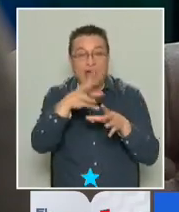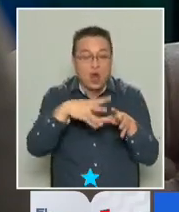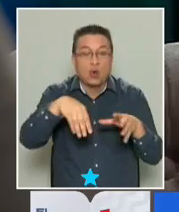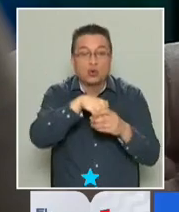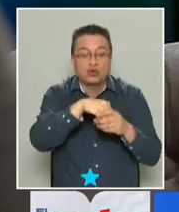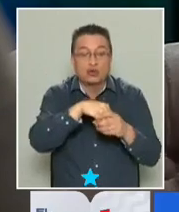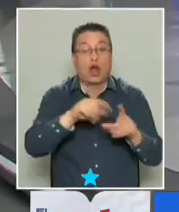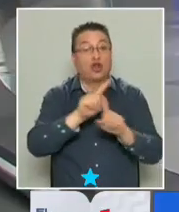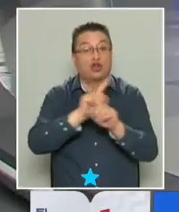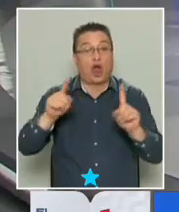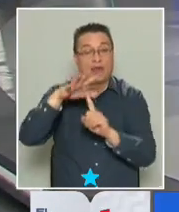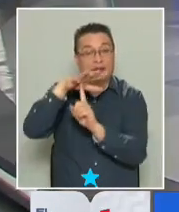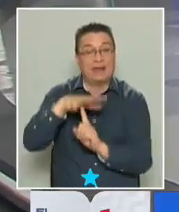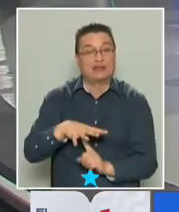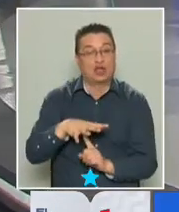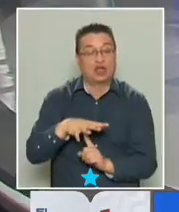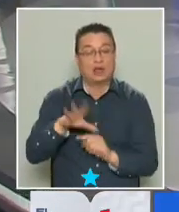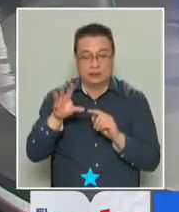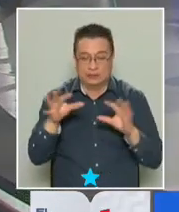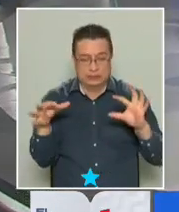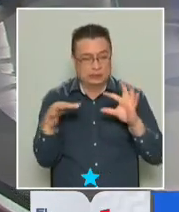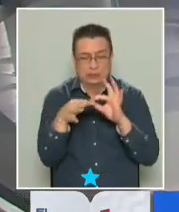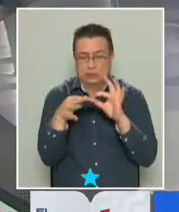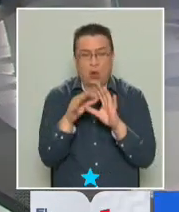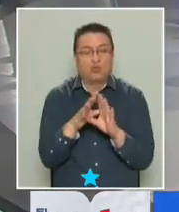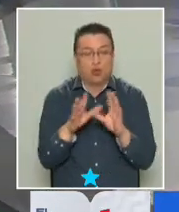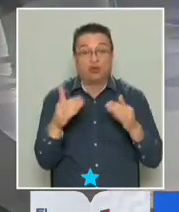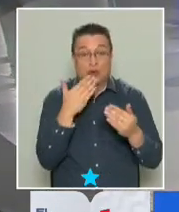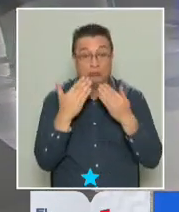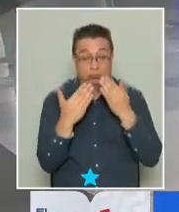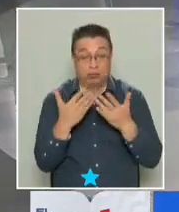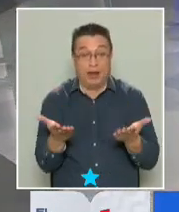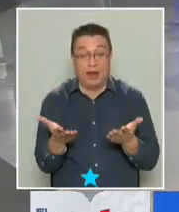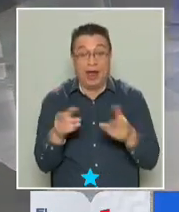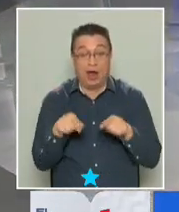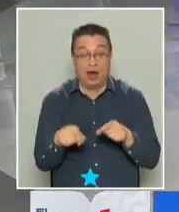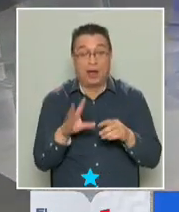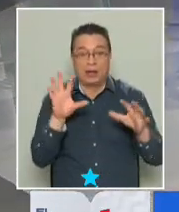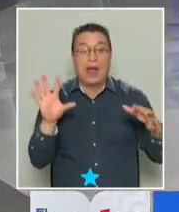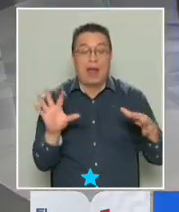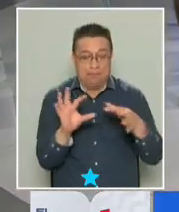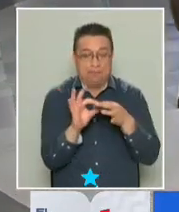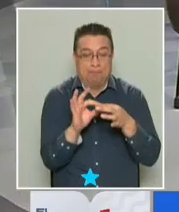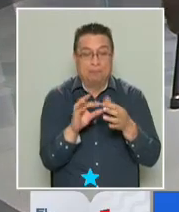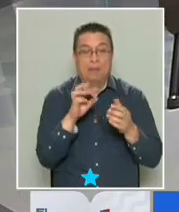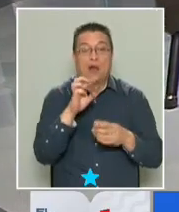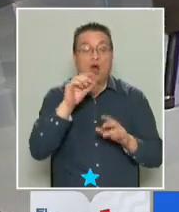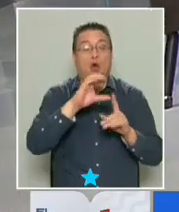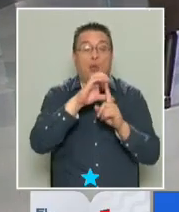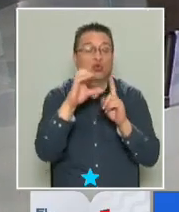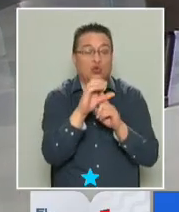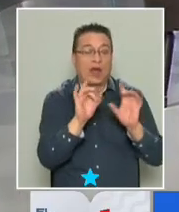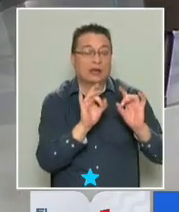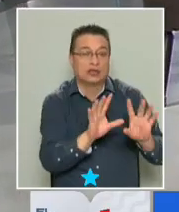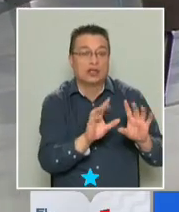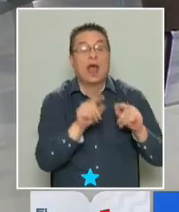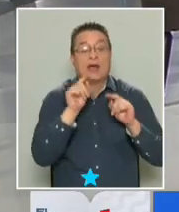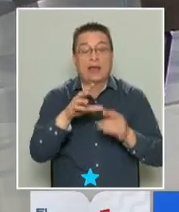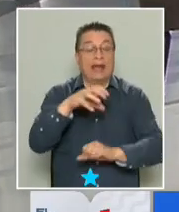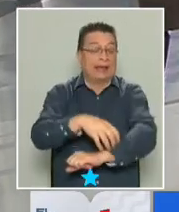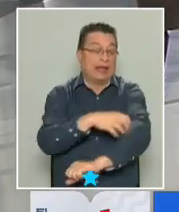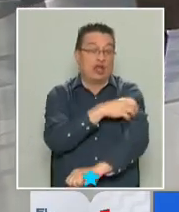la no discriminación está íntimamente emparentado lo que estamos conversando la pertinencia cultural la pertinencia también